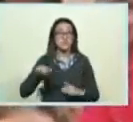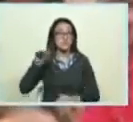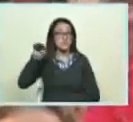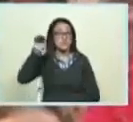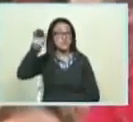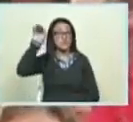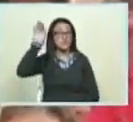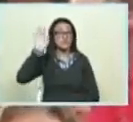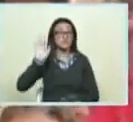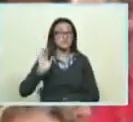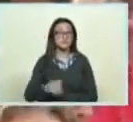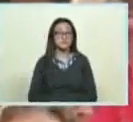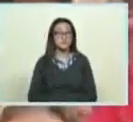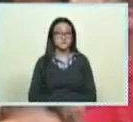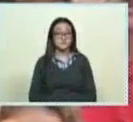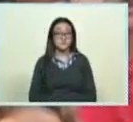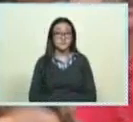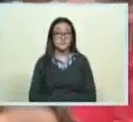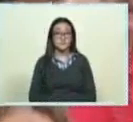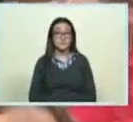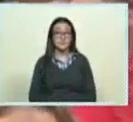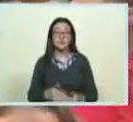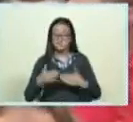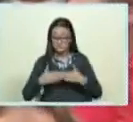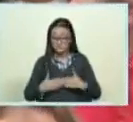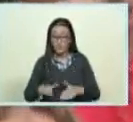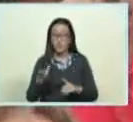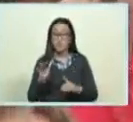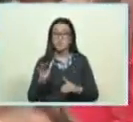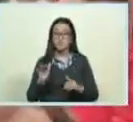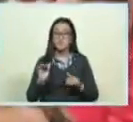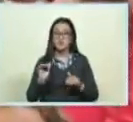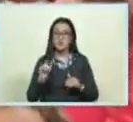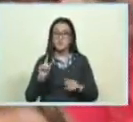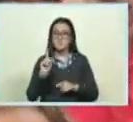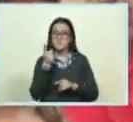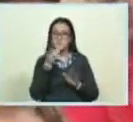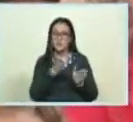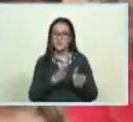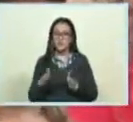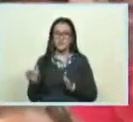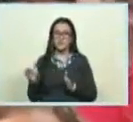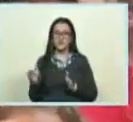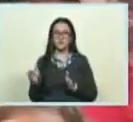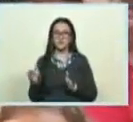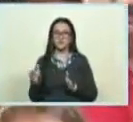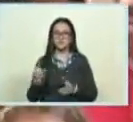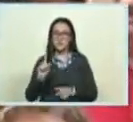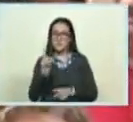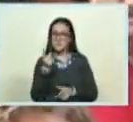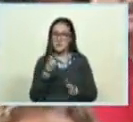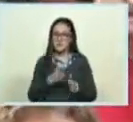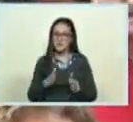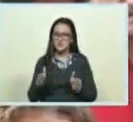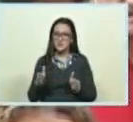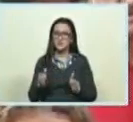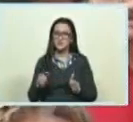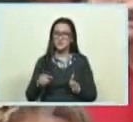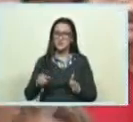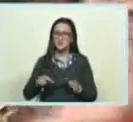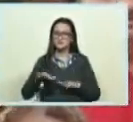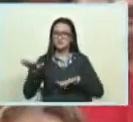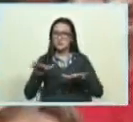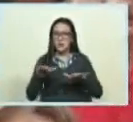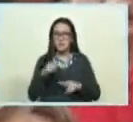allí, y una vez instalada la Asamblea Nacional Constituyente, se inició una primera fase. Esa primera fase ha recorrido